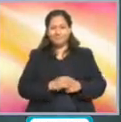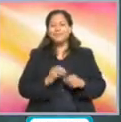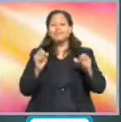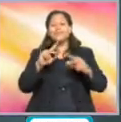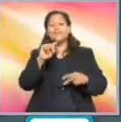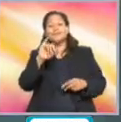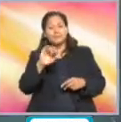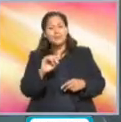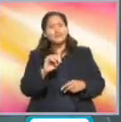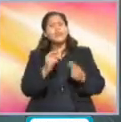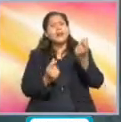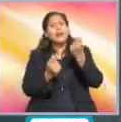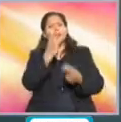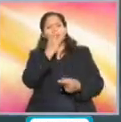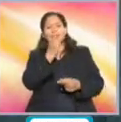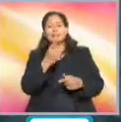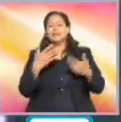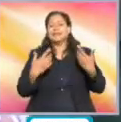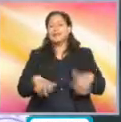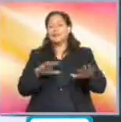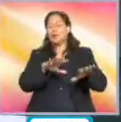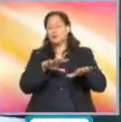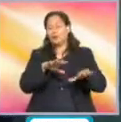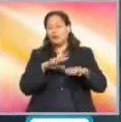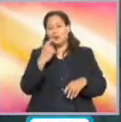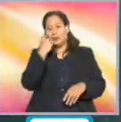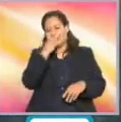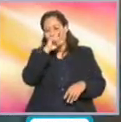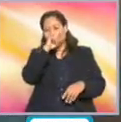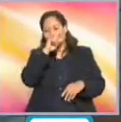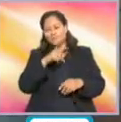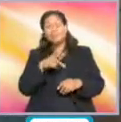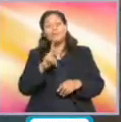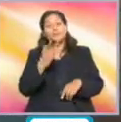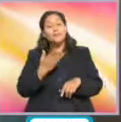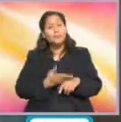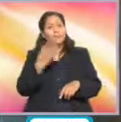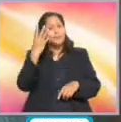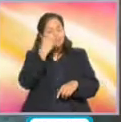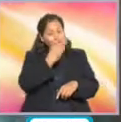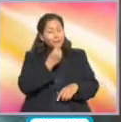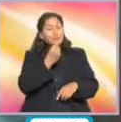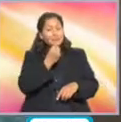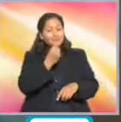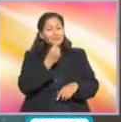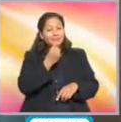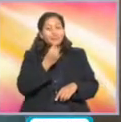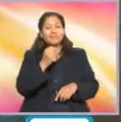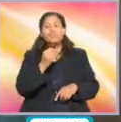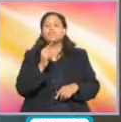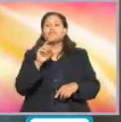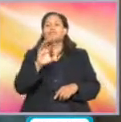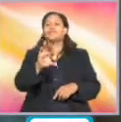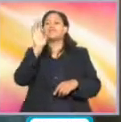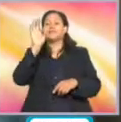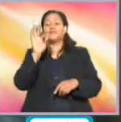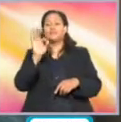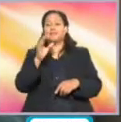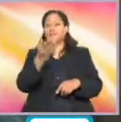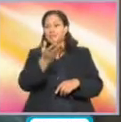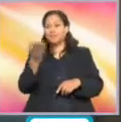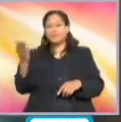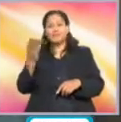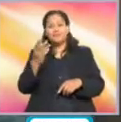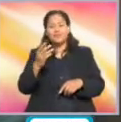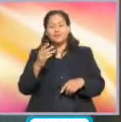tío Alberto, como dicen por ahí, ahí, ojitos pajarito, pero qué bonito es encontrar a los maestros que